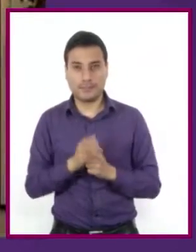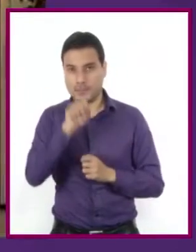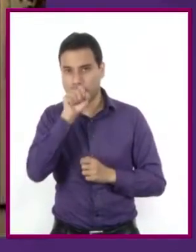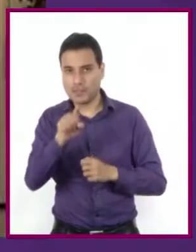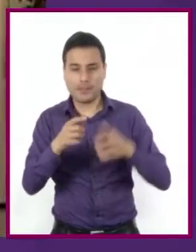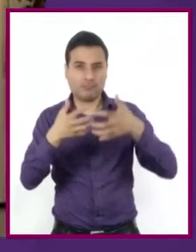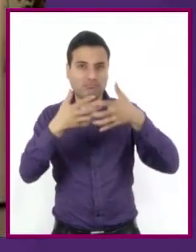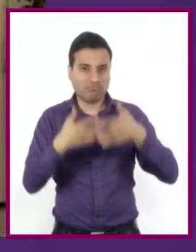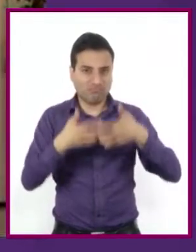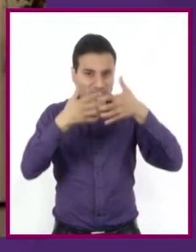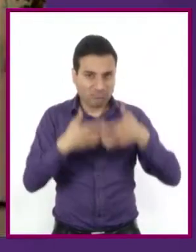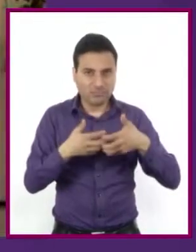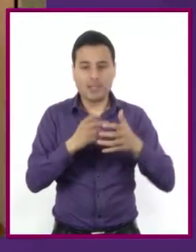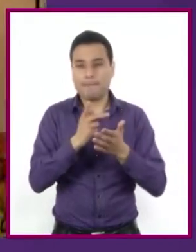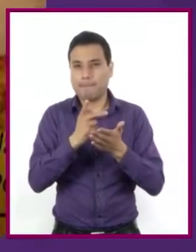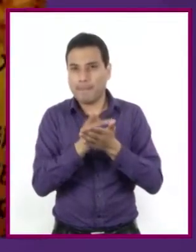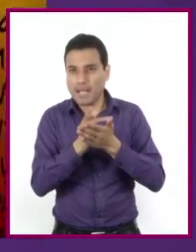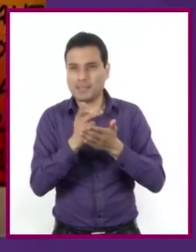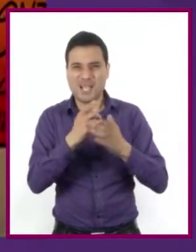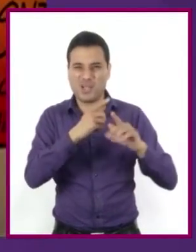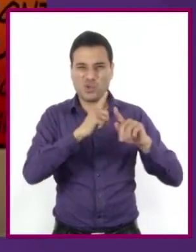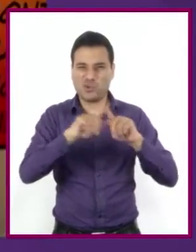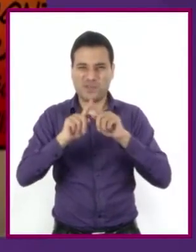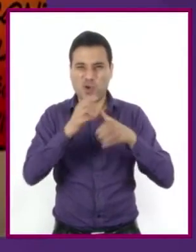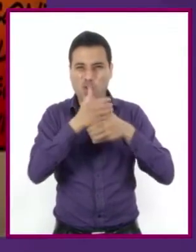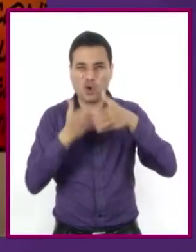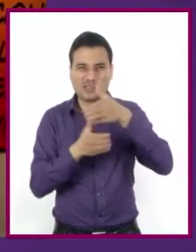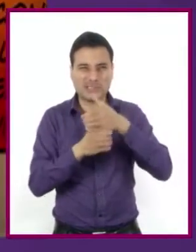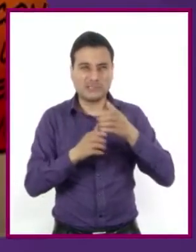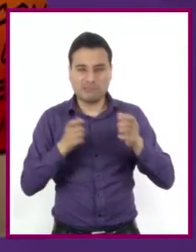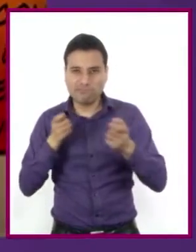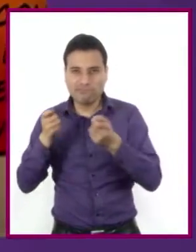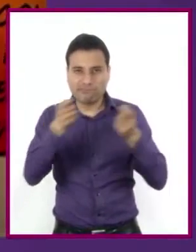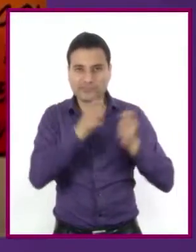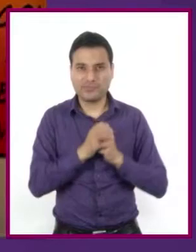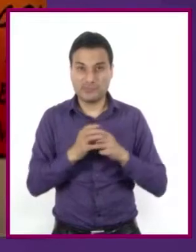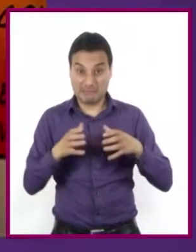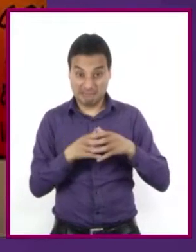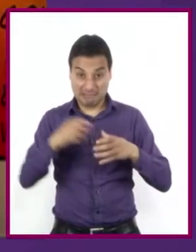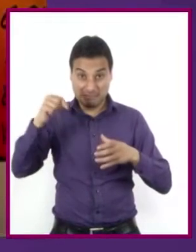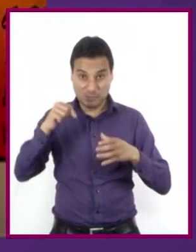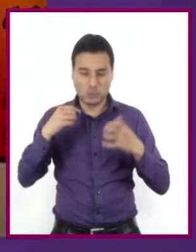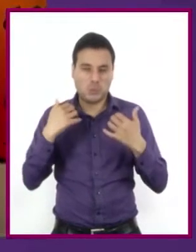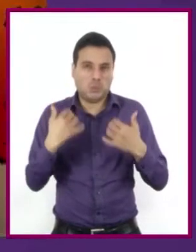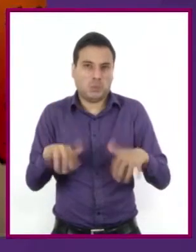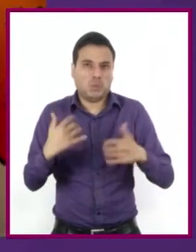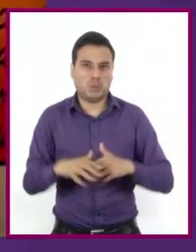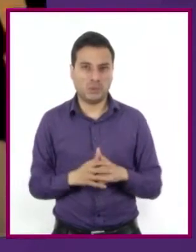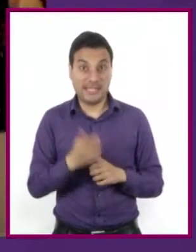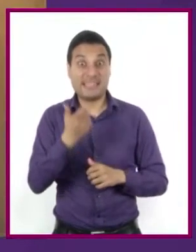y comercialización de la plata y de otros bienes de gran demanda, este consulado controló la vida